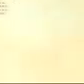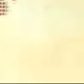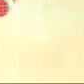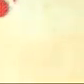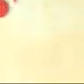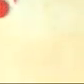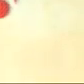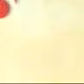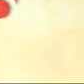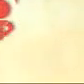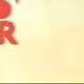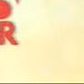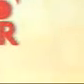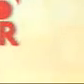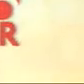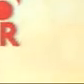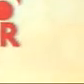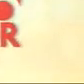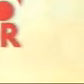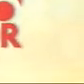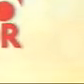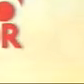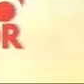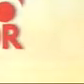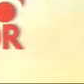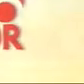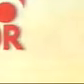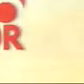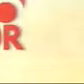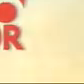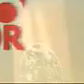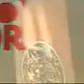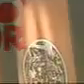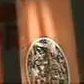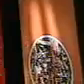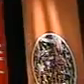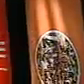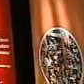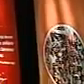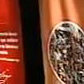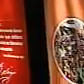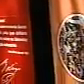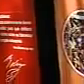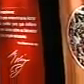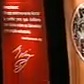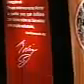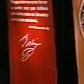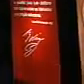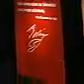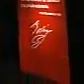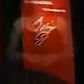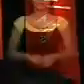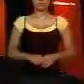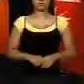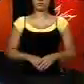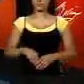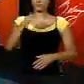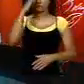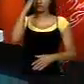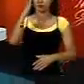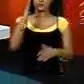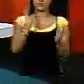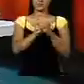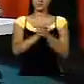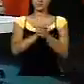popular. Hoy vamos a conversar un poco sobre la ley del deporte, la que se va a aprobar en el día de hoy de